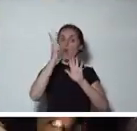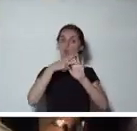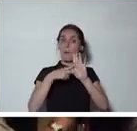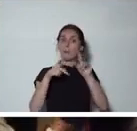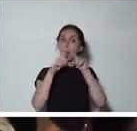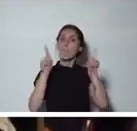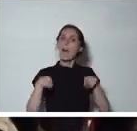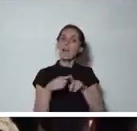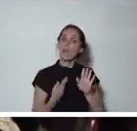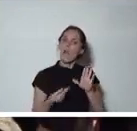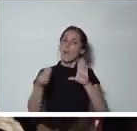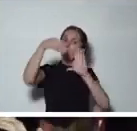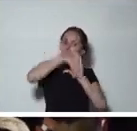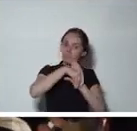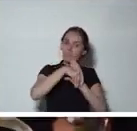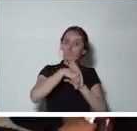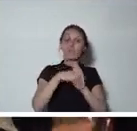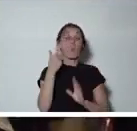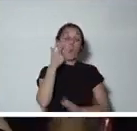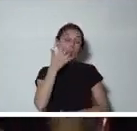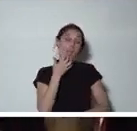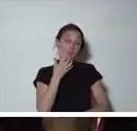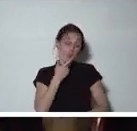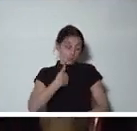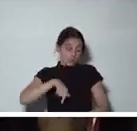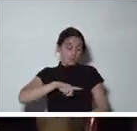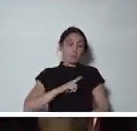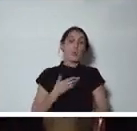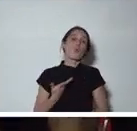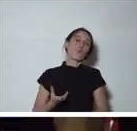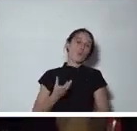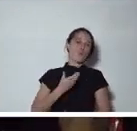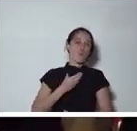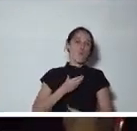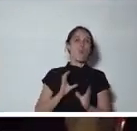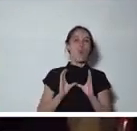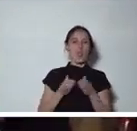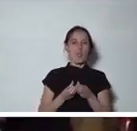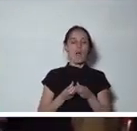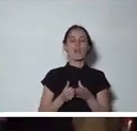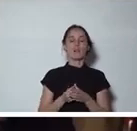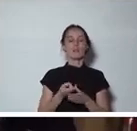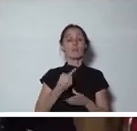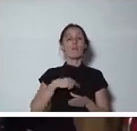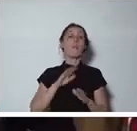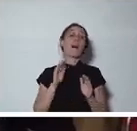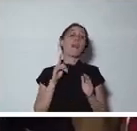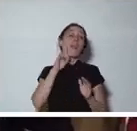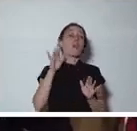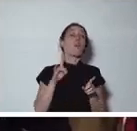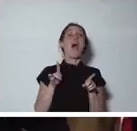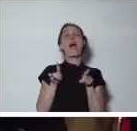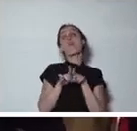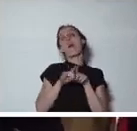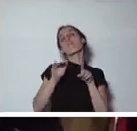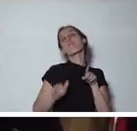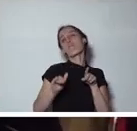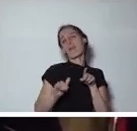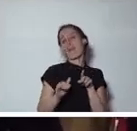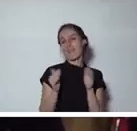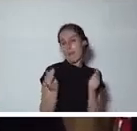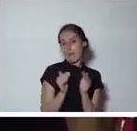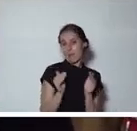no eso lo vemos mucho Desde el municipalismo no que a menudo se nos trata como la política la hermanita pequeña de la política no porque somos la